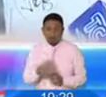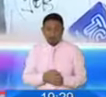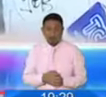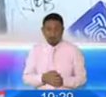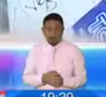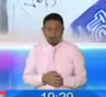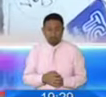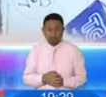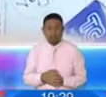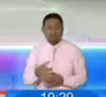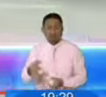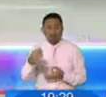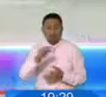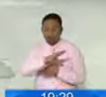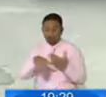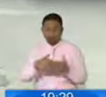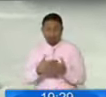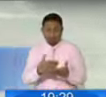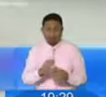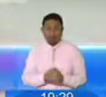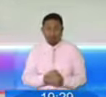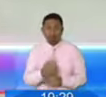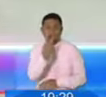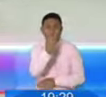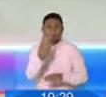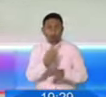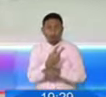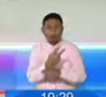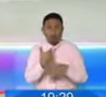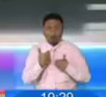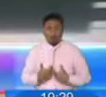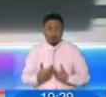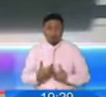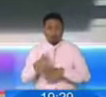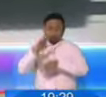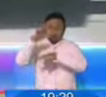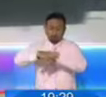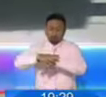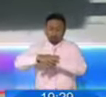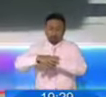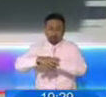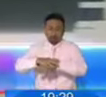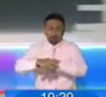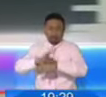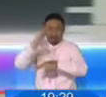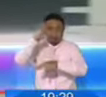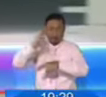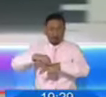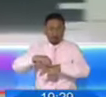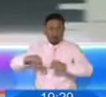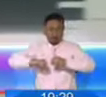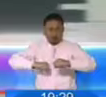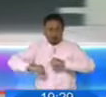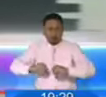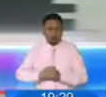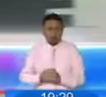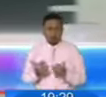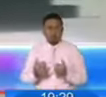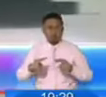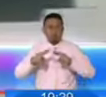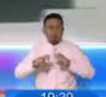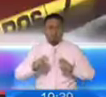Tenemos todo lo que son los documentos. Por cerca de 2 horas el cuerpo permaneció bajo el bus. Varias unidades policiales tomaron procedimiento. Las